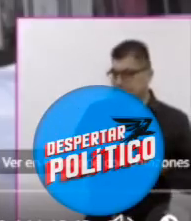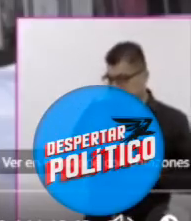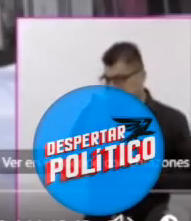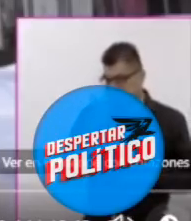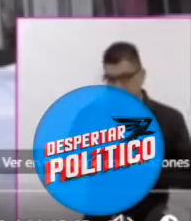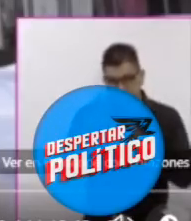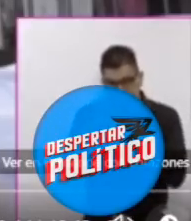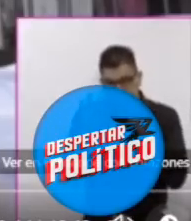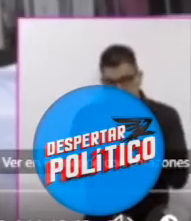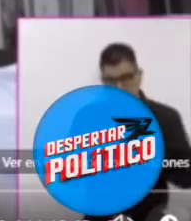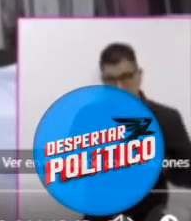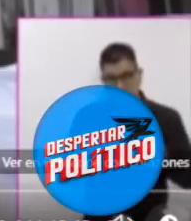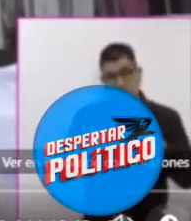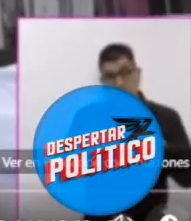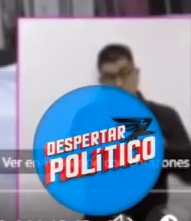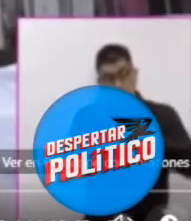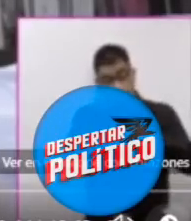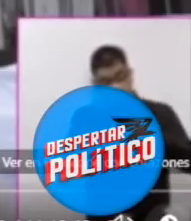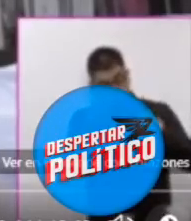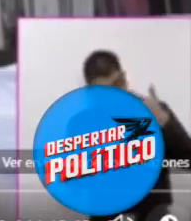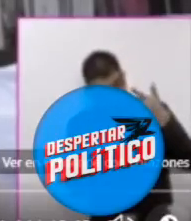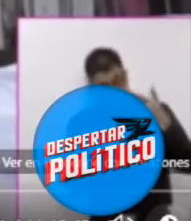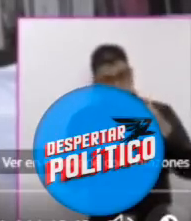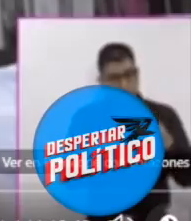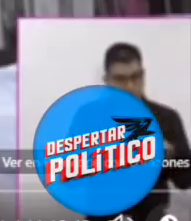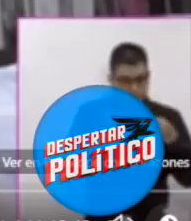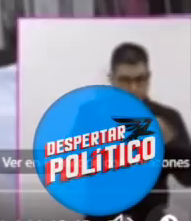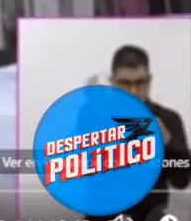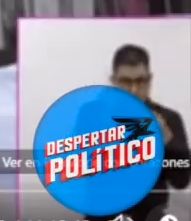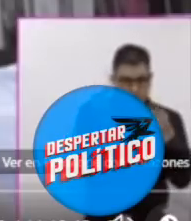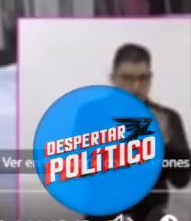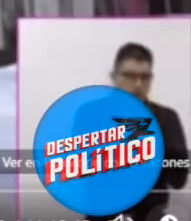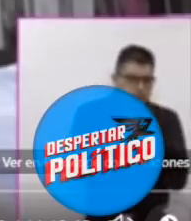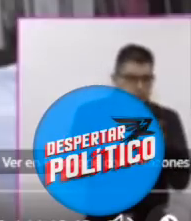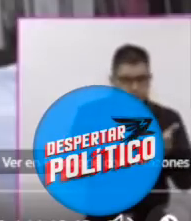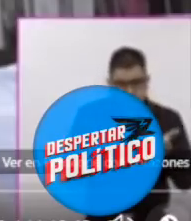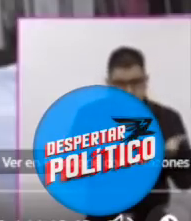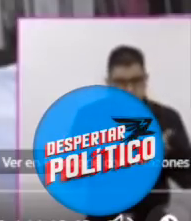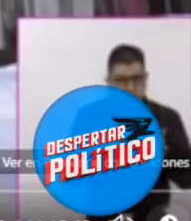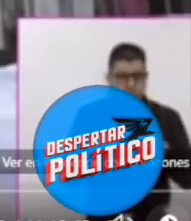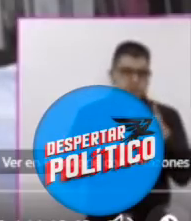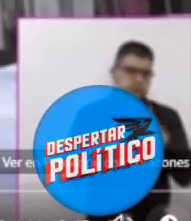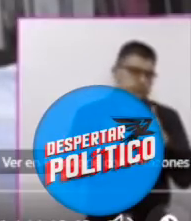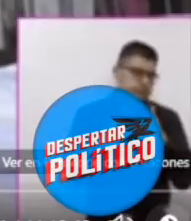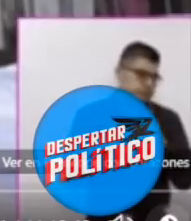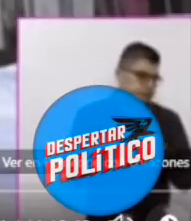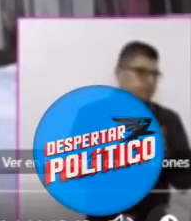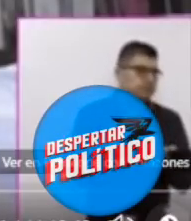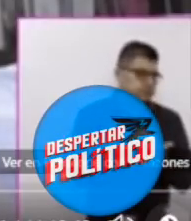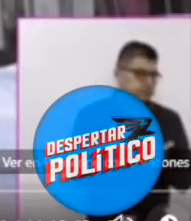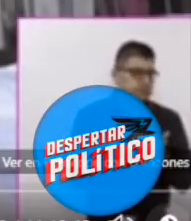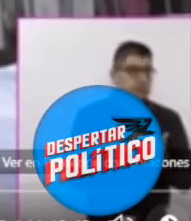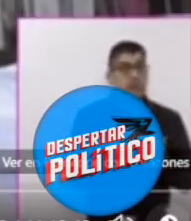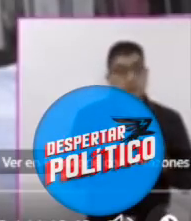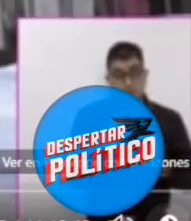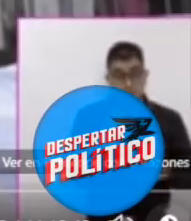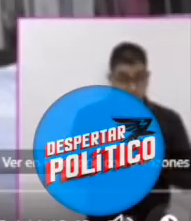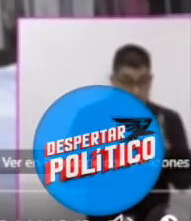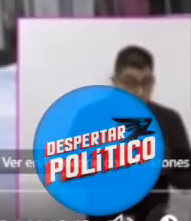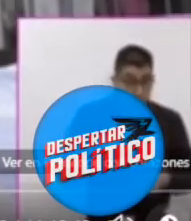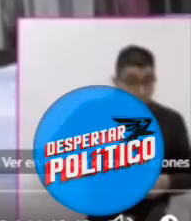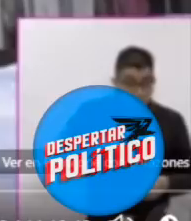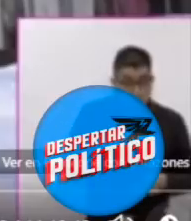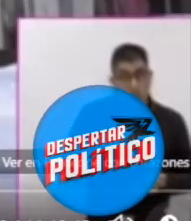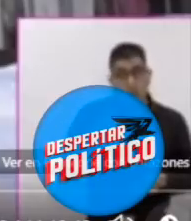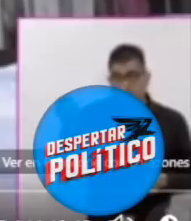asuntos dos asuntos que teníamos es ya muy avanzados claro es que en el procedimiento también durante cierto también